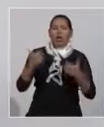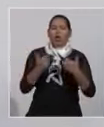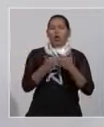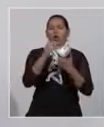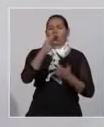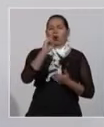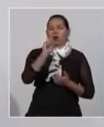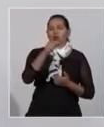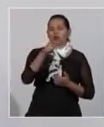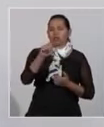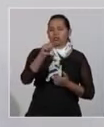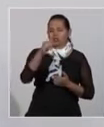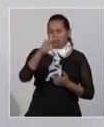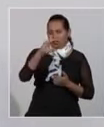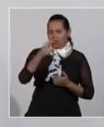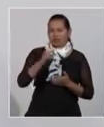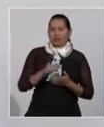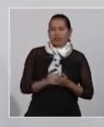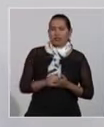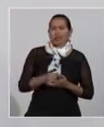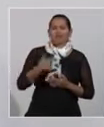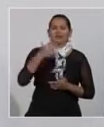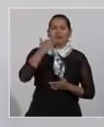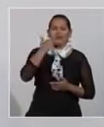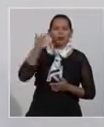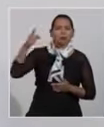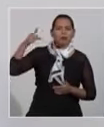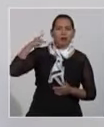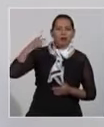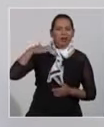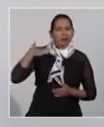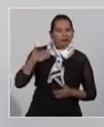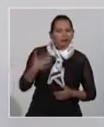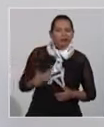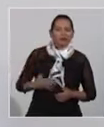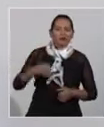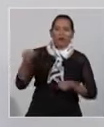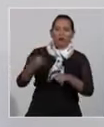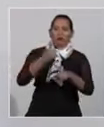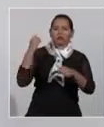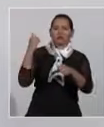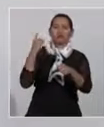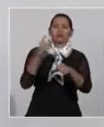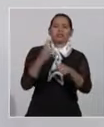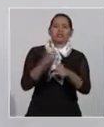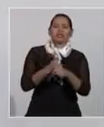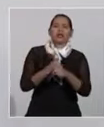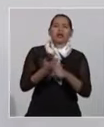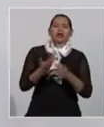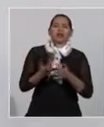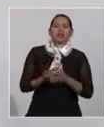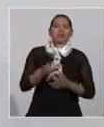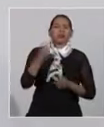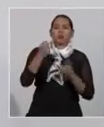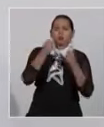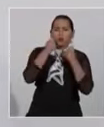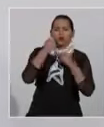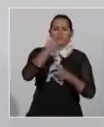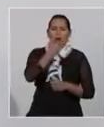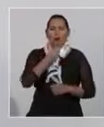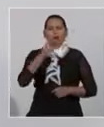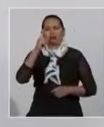había enterado. Yo quiero una Puebla más justa y con más oportunidades. Una Puebla donde sin importar sexo, procedencia o ideología,